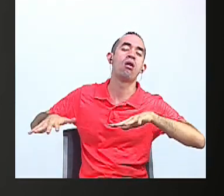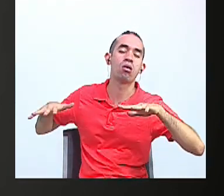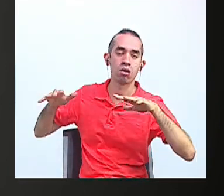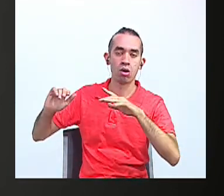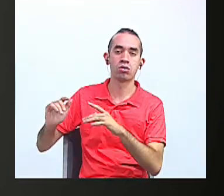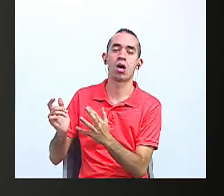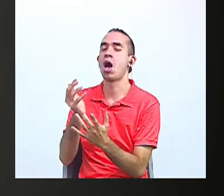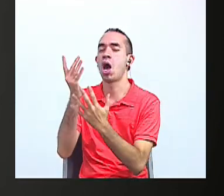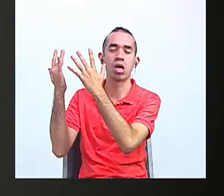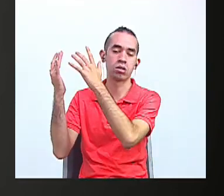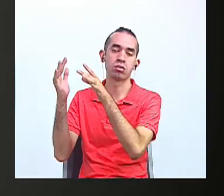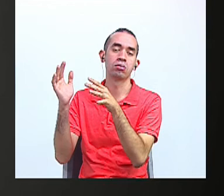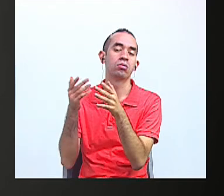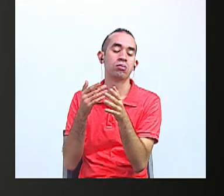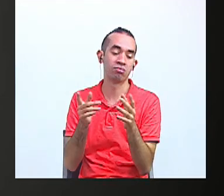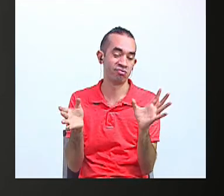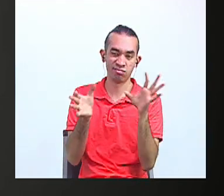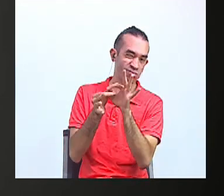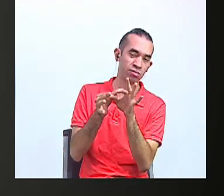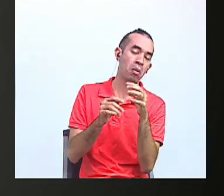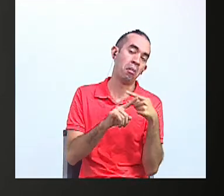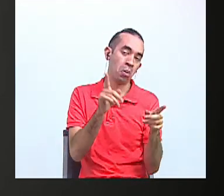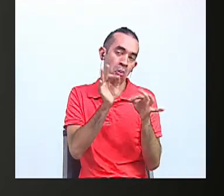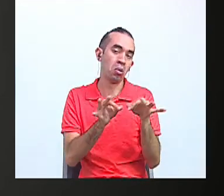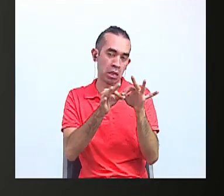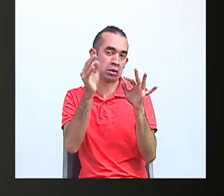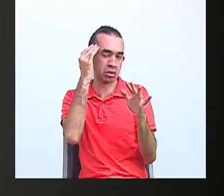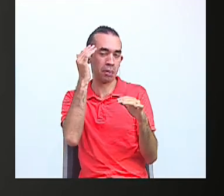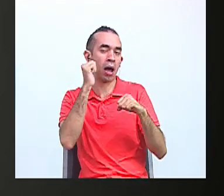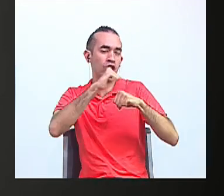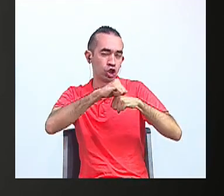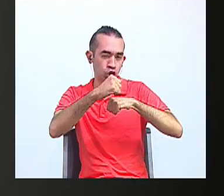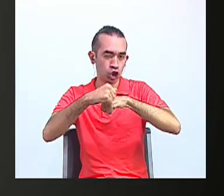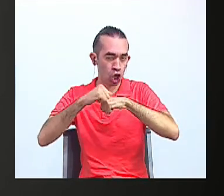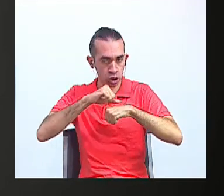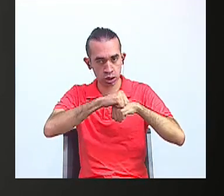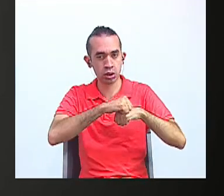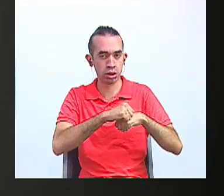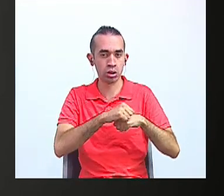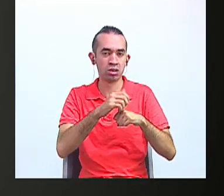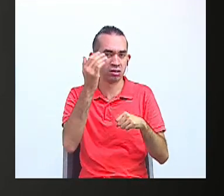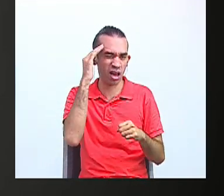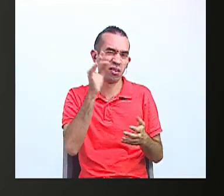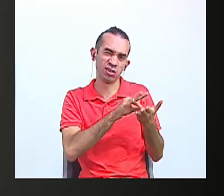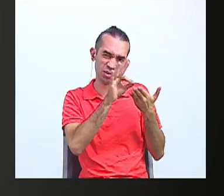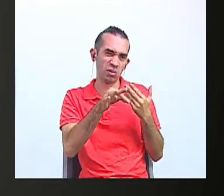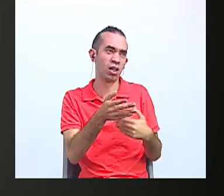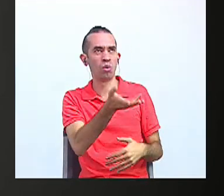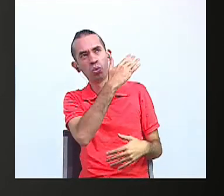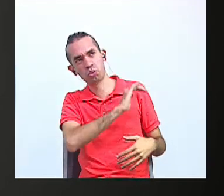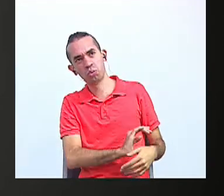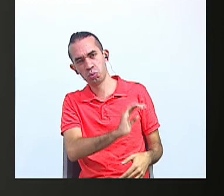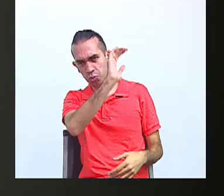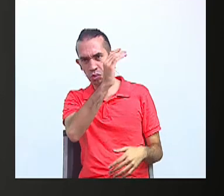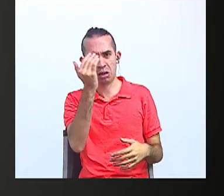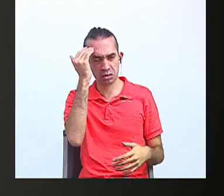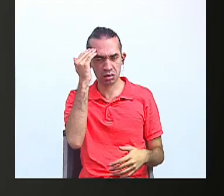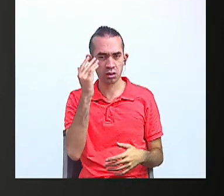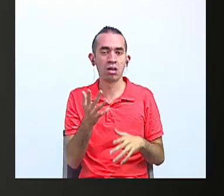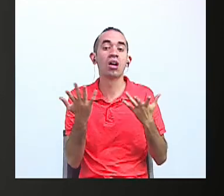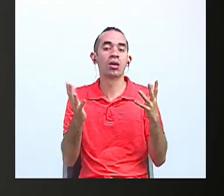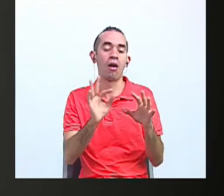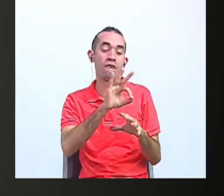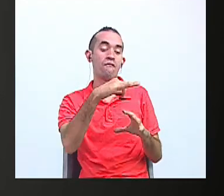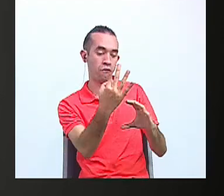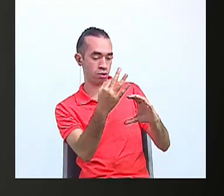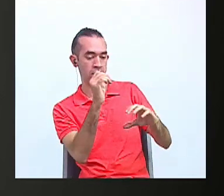es importante también recordar algunas características del estado sólido que probablemente desde la escuela ya ustedes conocen. ¿Cómo es la forma y